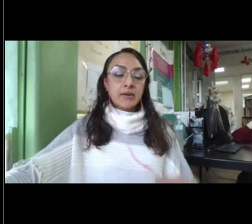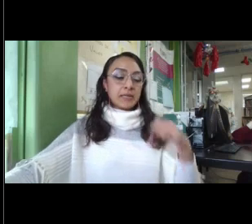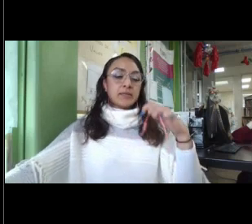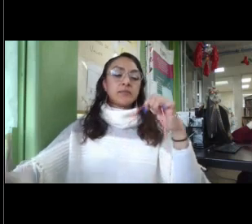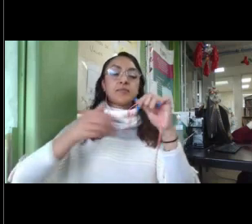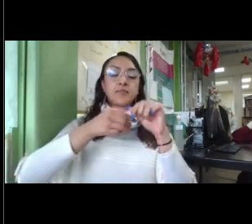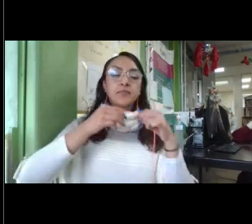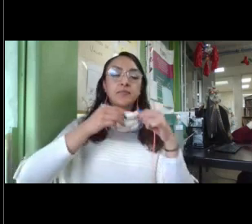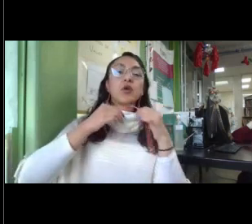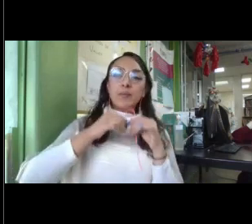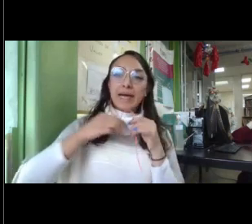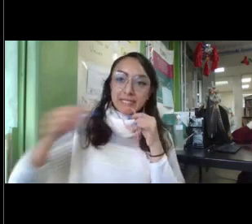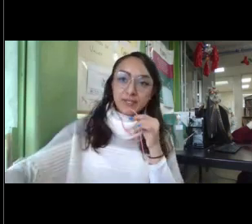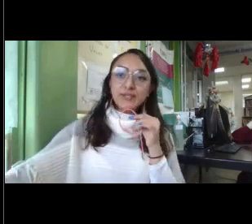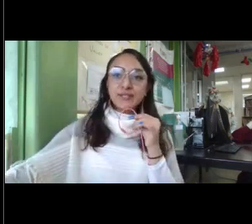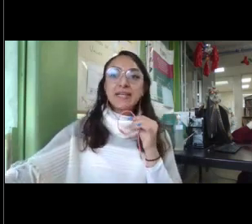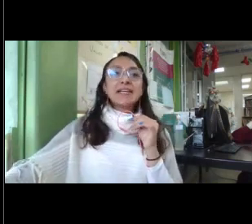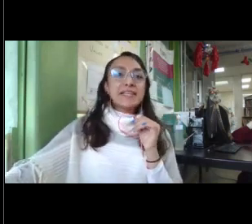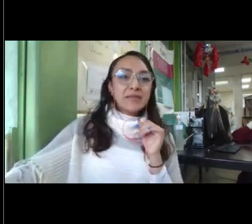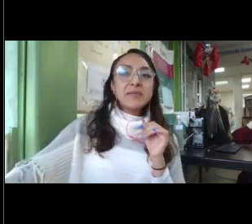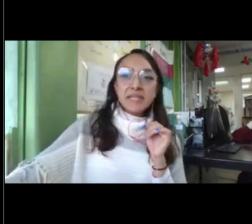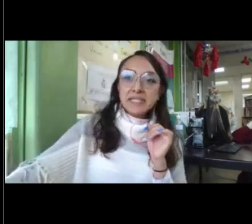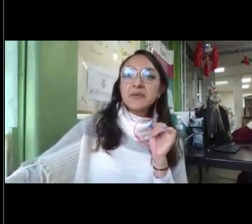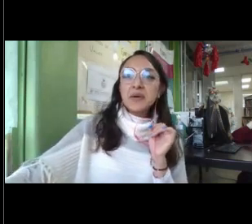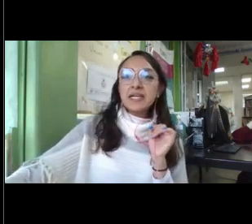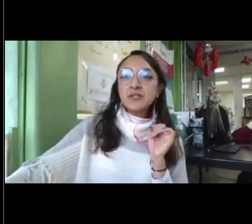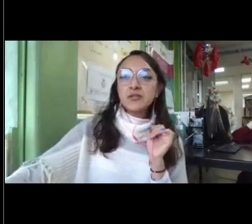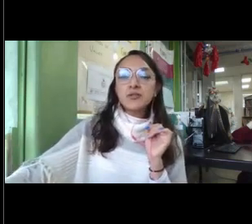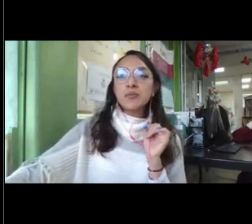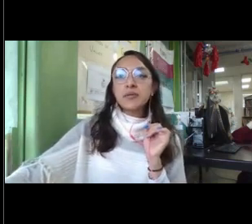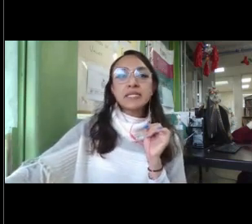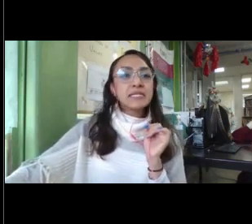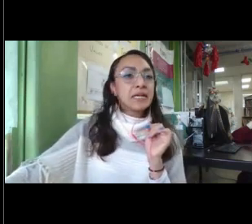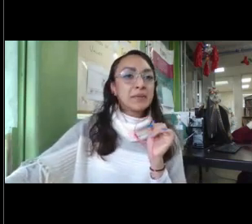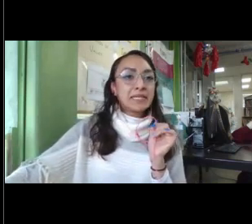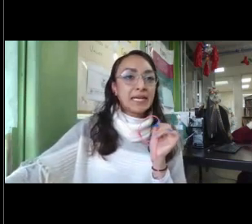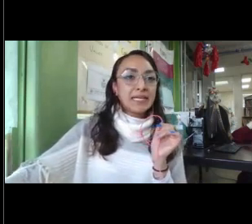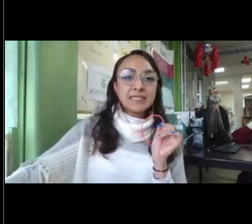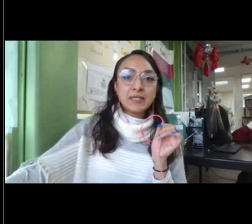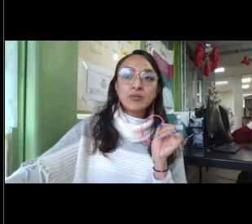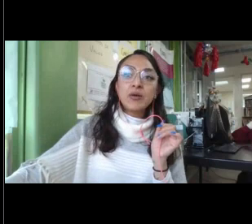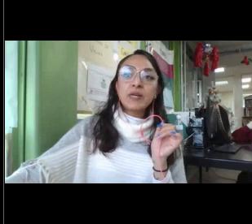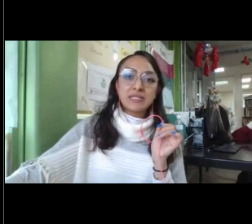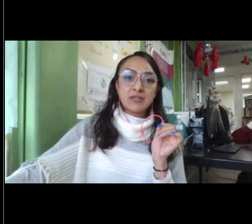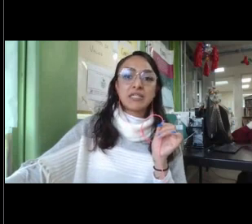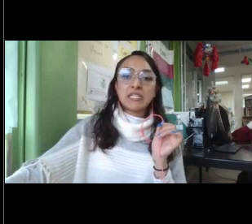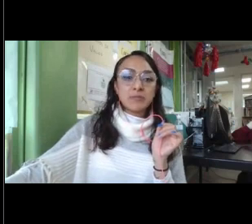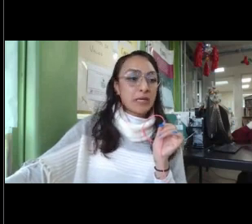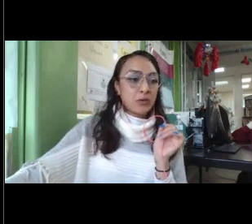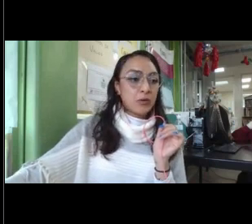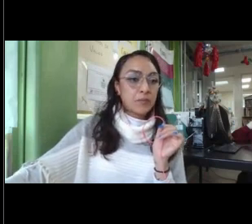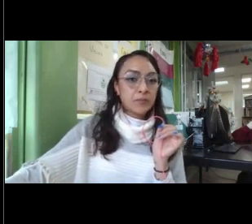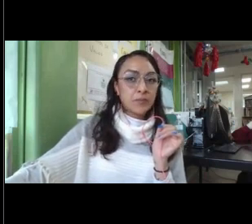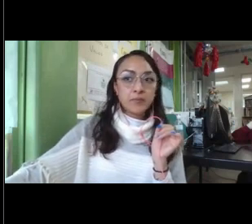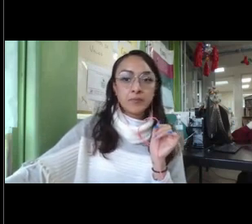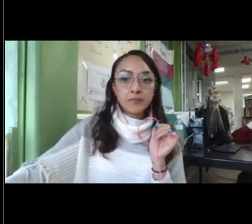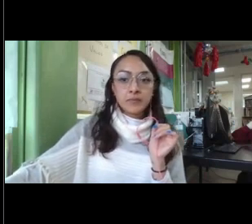ustedes saben, como maestros, ¿quién me dice cuáles son los componentes gramaticales de una oración en